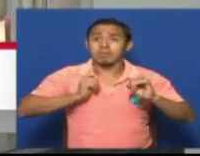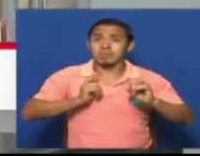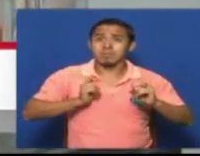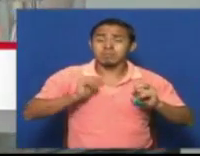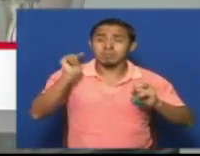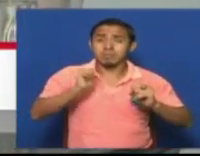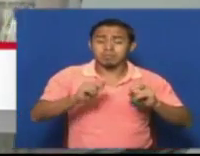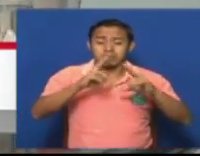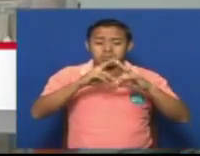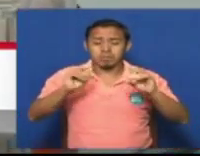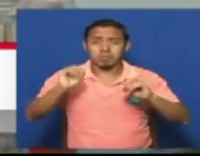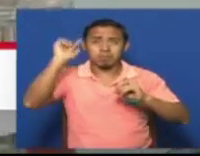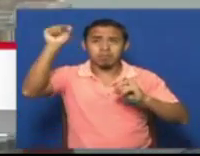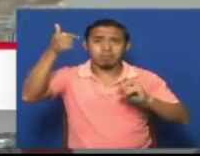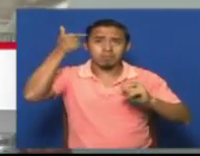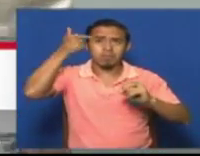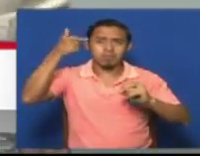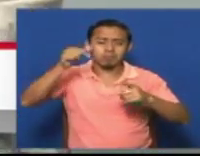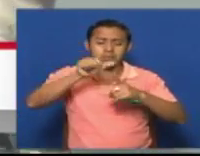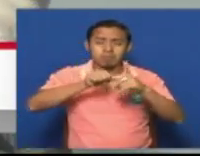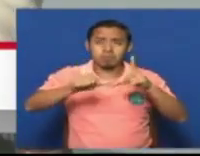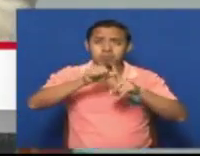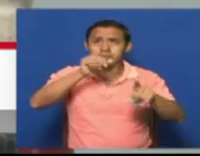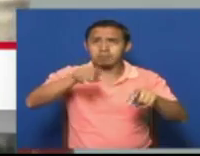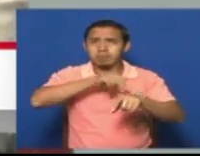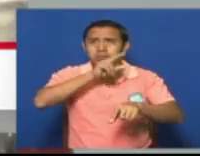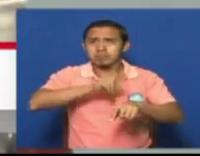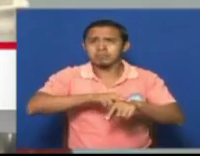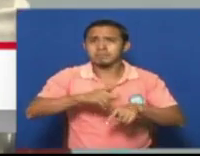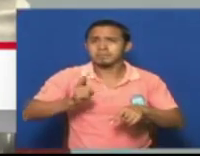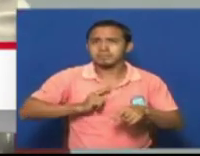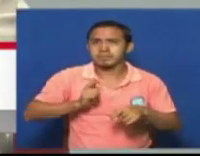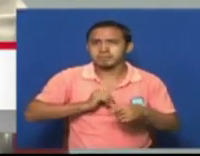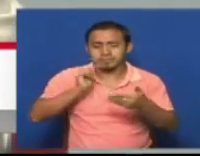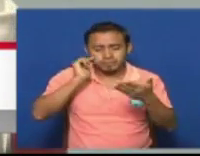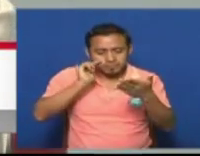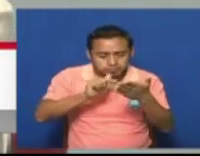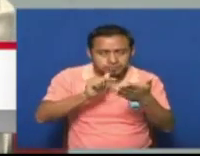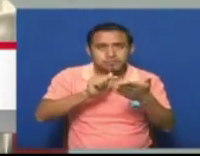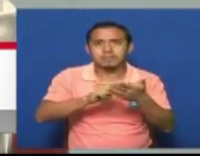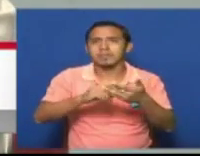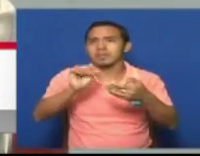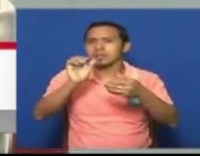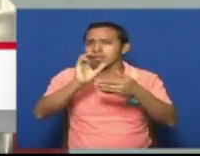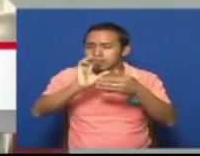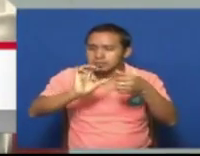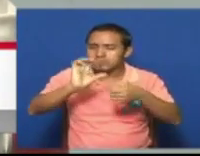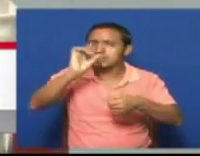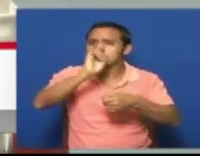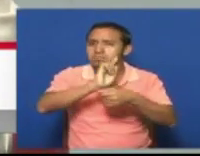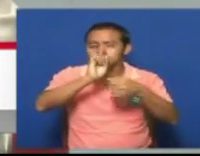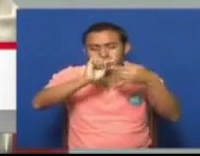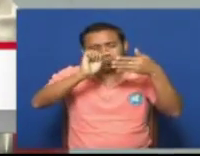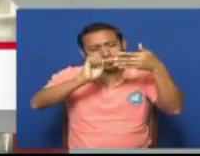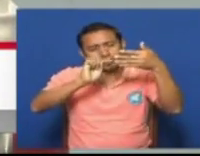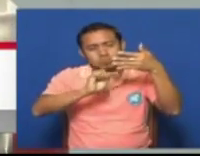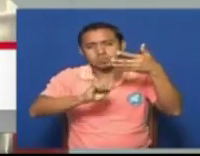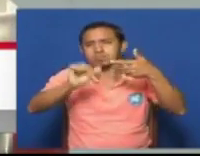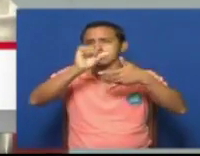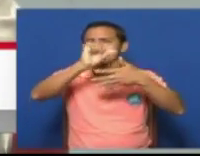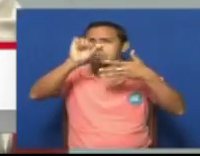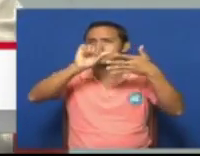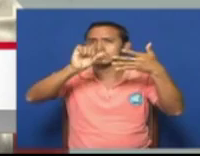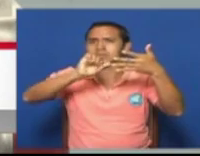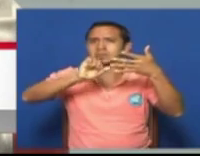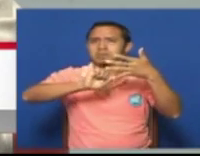tenemos un estado que tenemos un parlamento que ha tomado la convención artículo por artículo y la ha traducido en